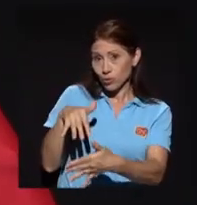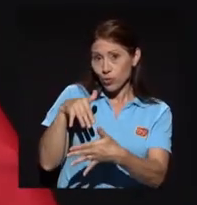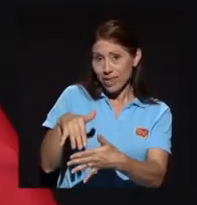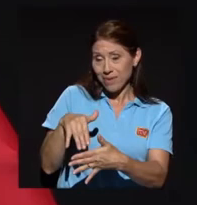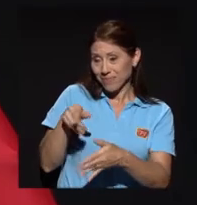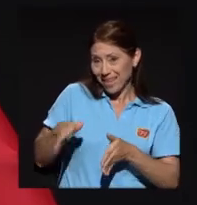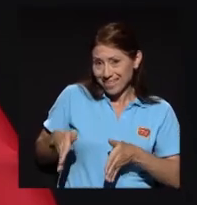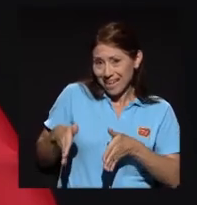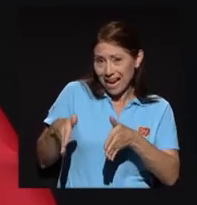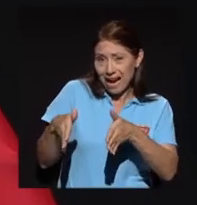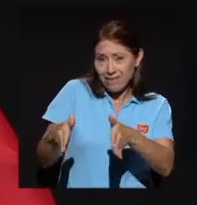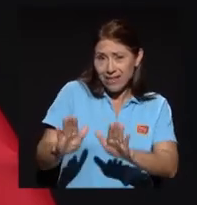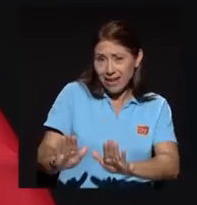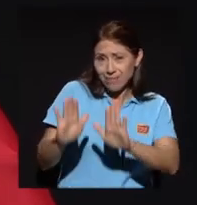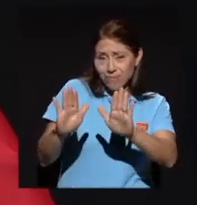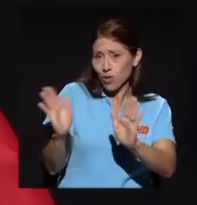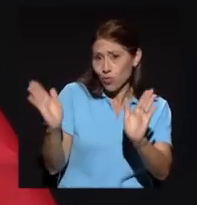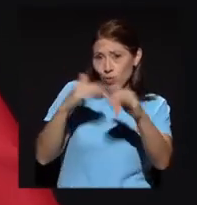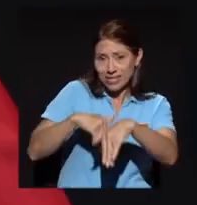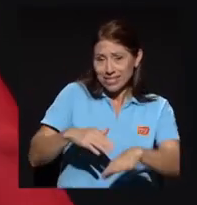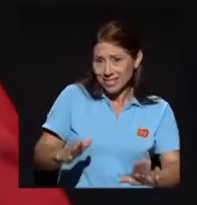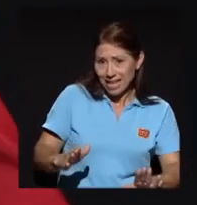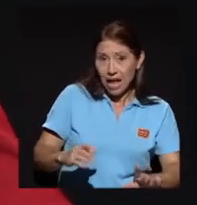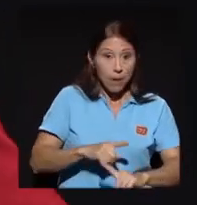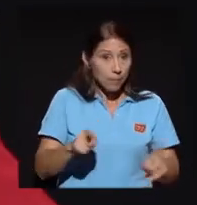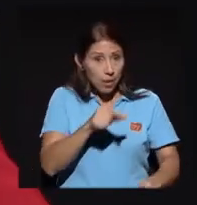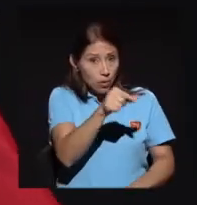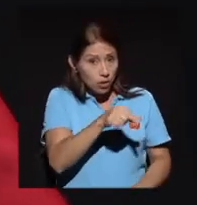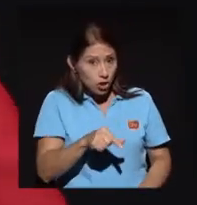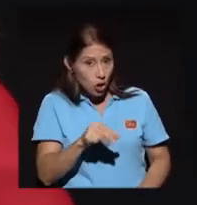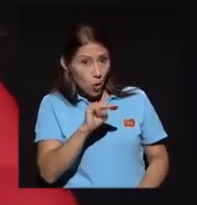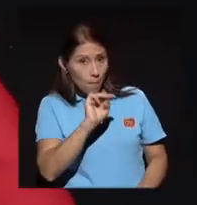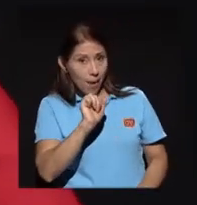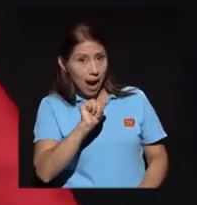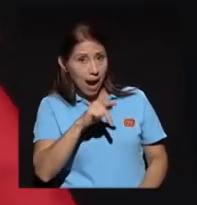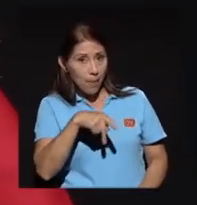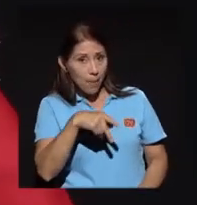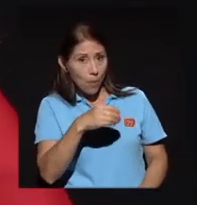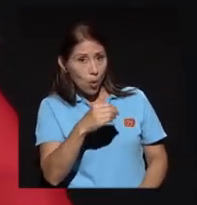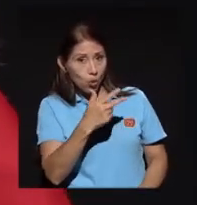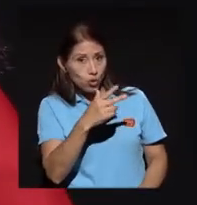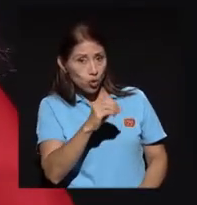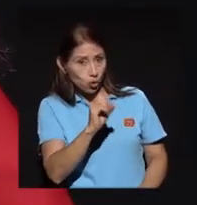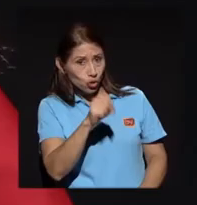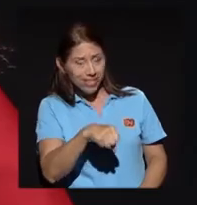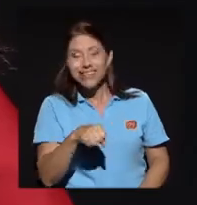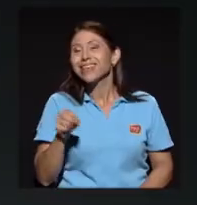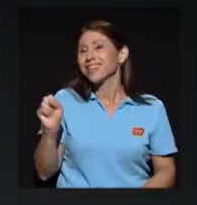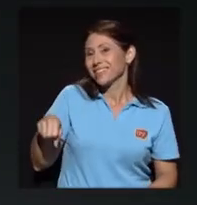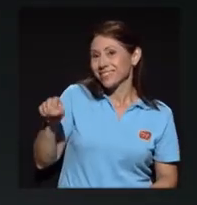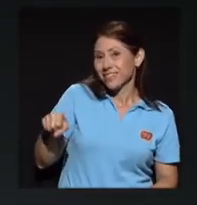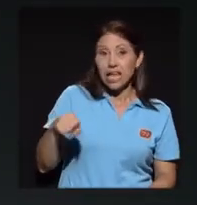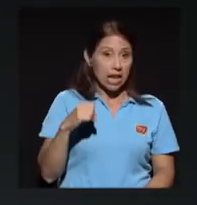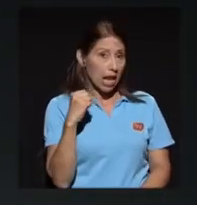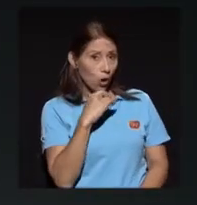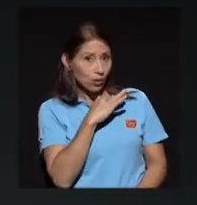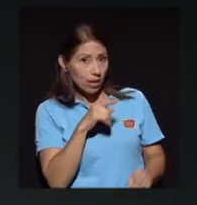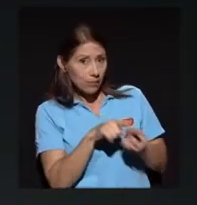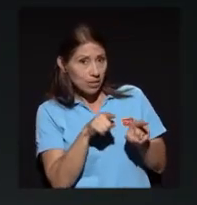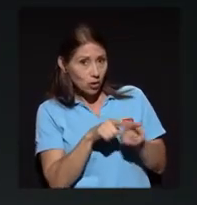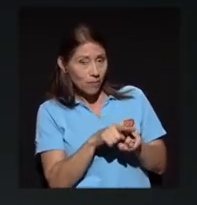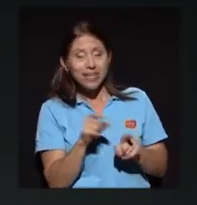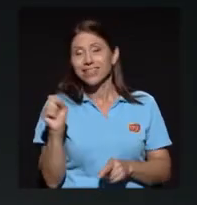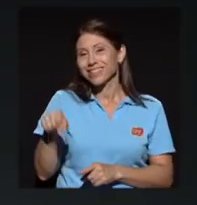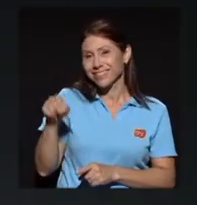¿verdad? Ya, pero el Mapocho sí. Sí, el río Mapocho sí existía, después... Y la contaminación también. La contaminación